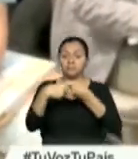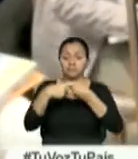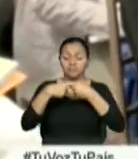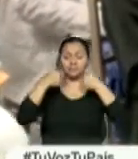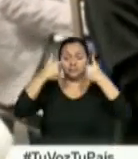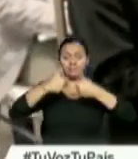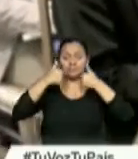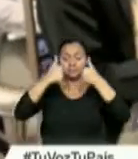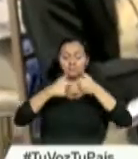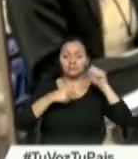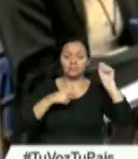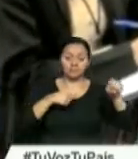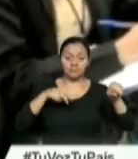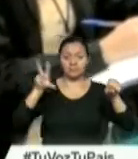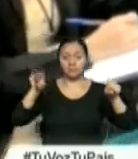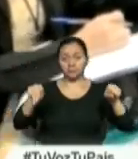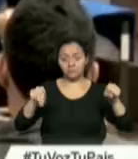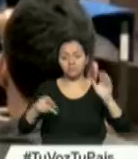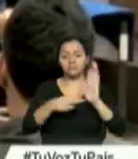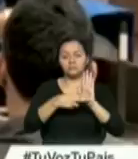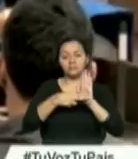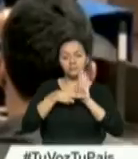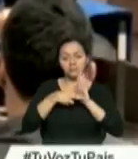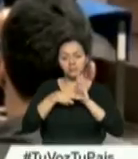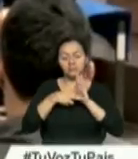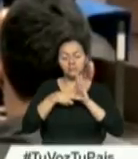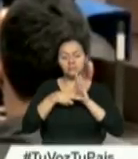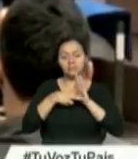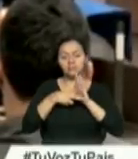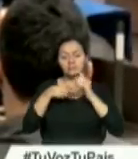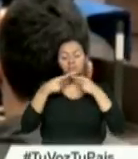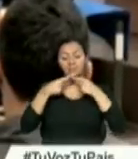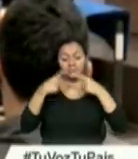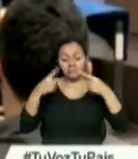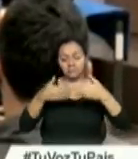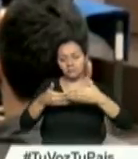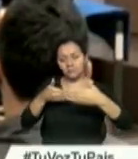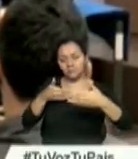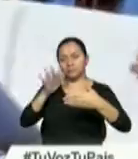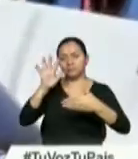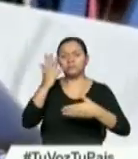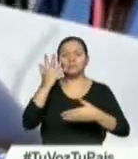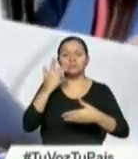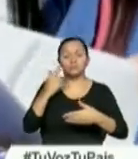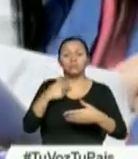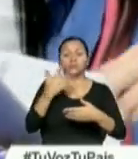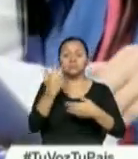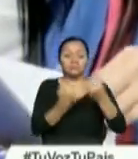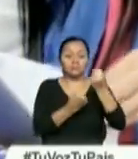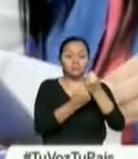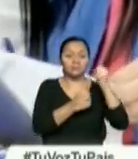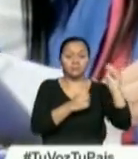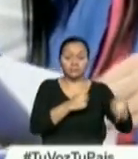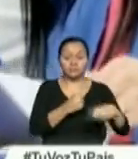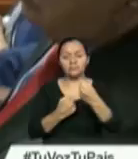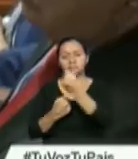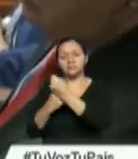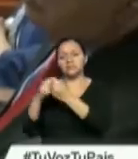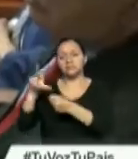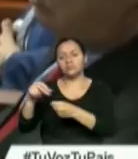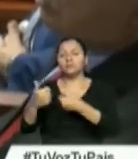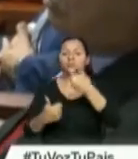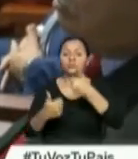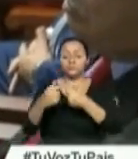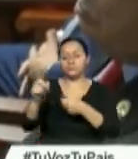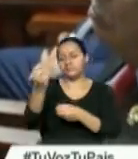consulta popular deberán registrarse hasta 5 días después de la convocatoria, especificando la opción a la que apoyarán. Según establece el